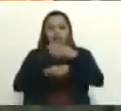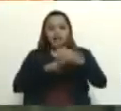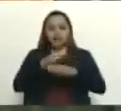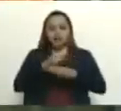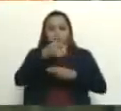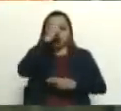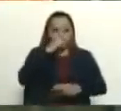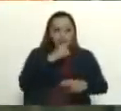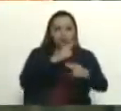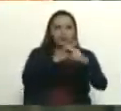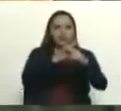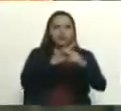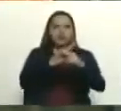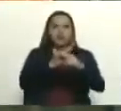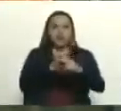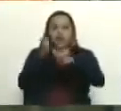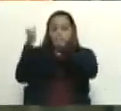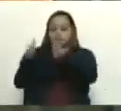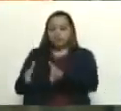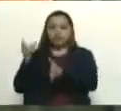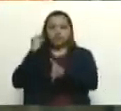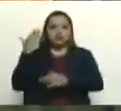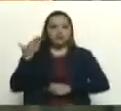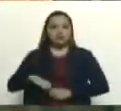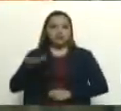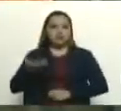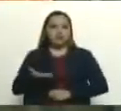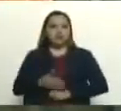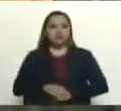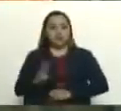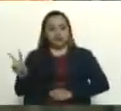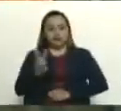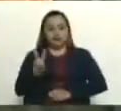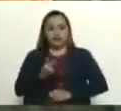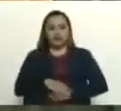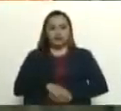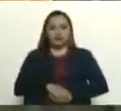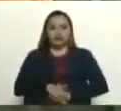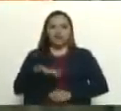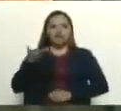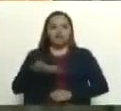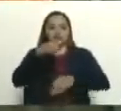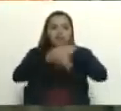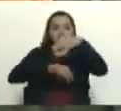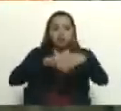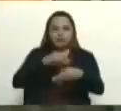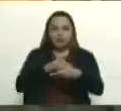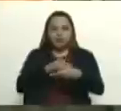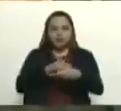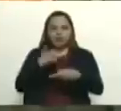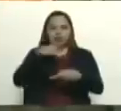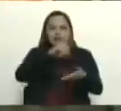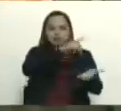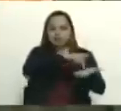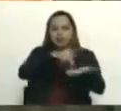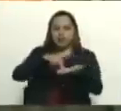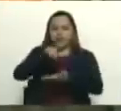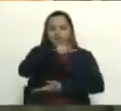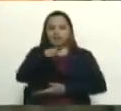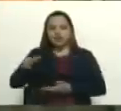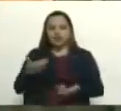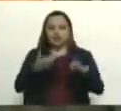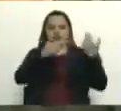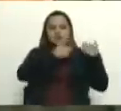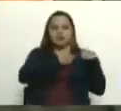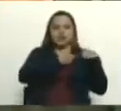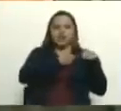este momento a esta insigne mujer venezolana. Hay que destacar también que se encuentran presentes autoridades del Consejo